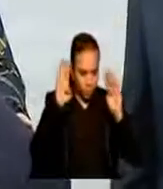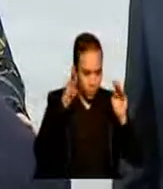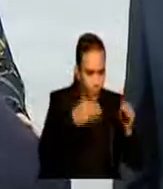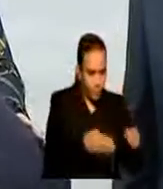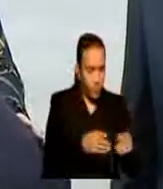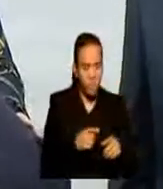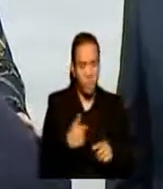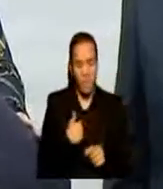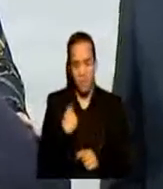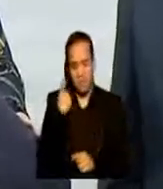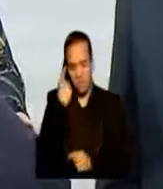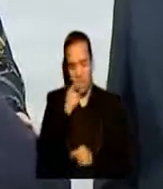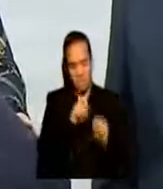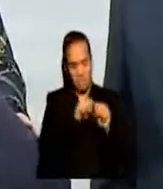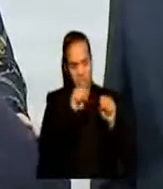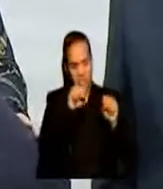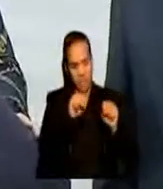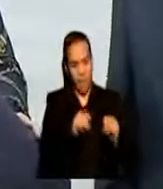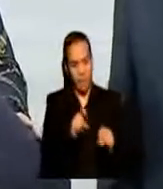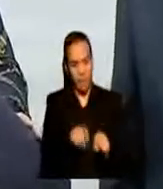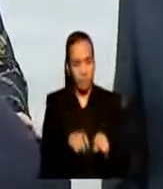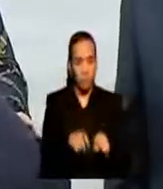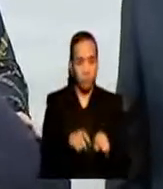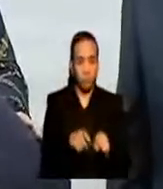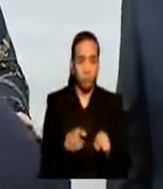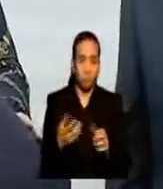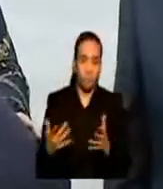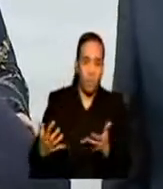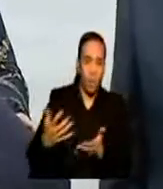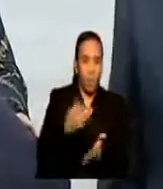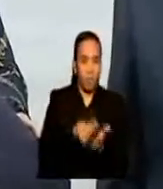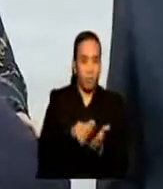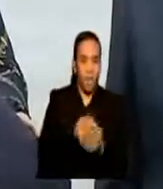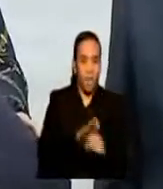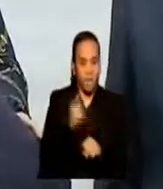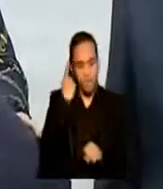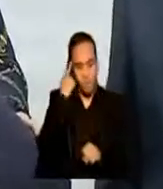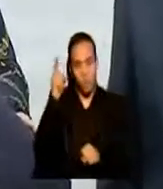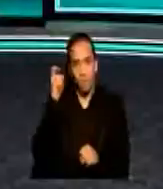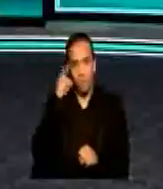creo que los parámetros es que sea un sistema que primero que traiga los recaudos que el gobierno necesita.